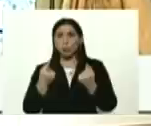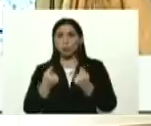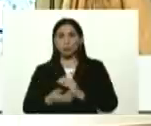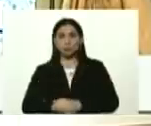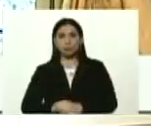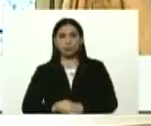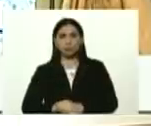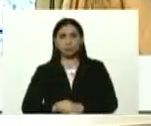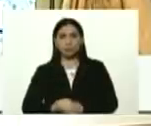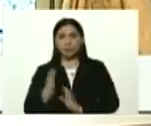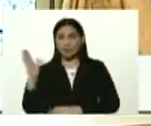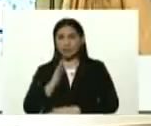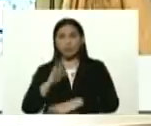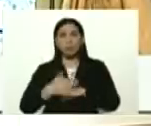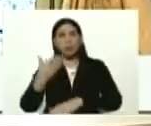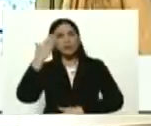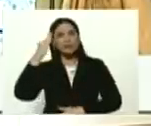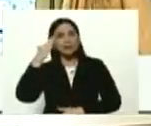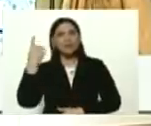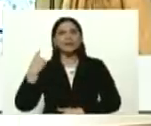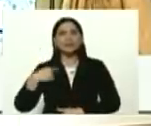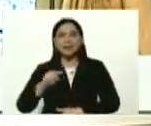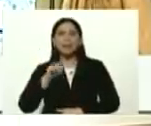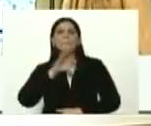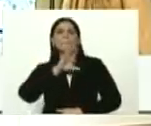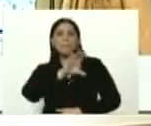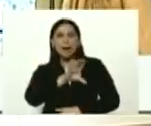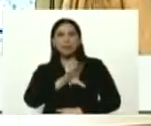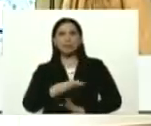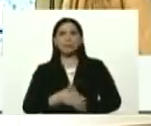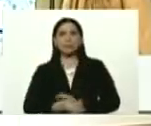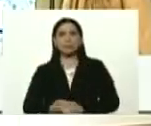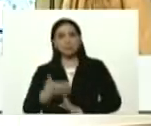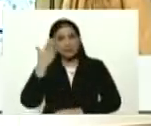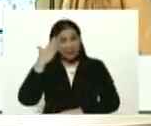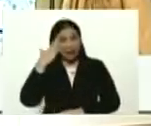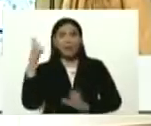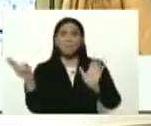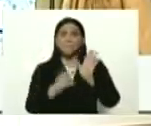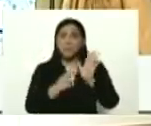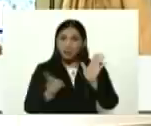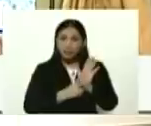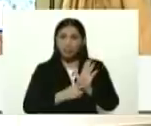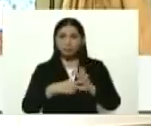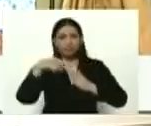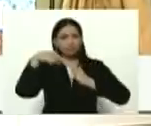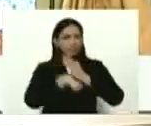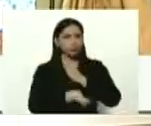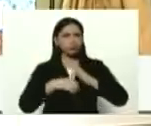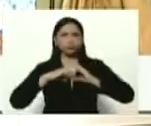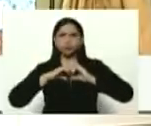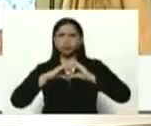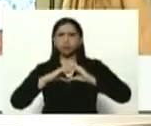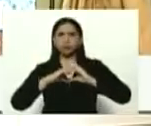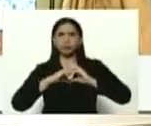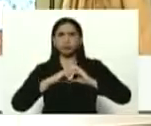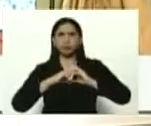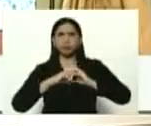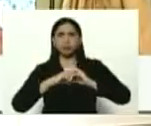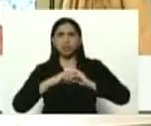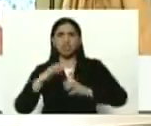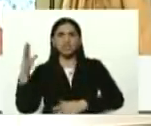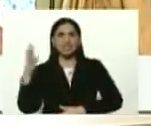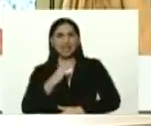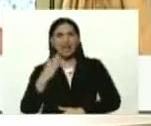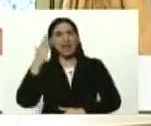Se están regresando porque saben que tienen patria. Saben la verdad, en la profundidad de su corazón. Los que se están